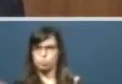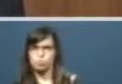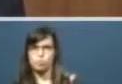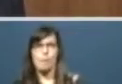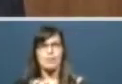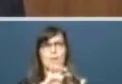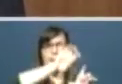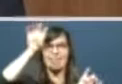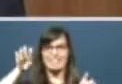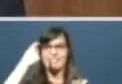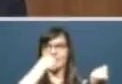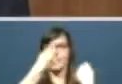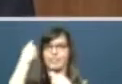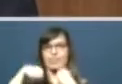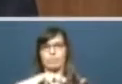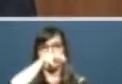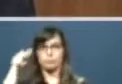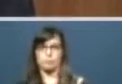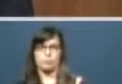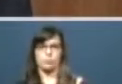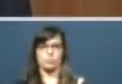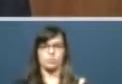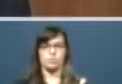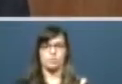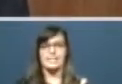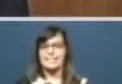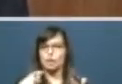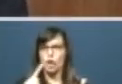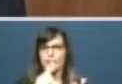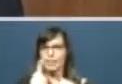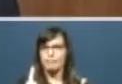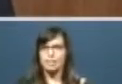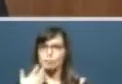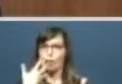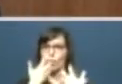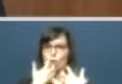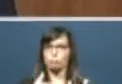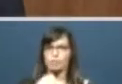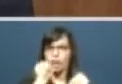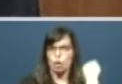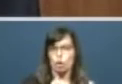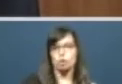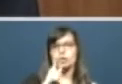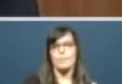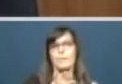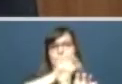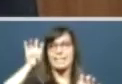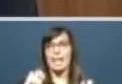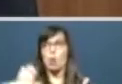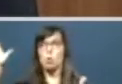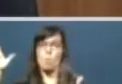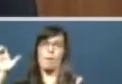en la línea de aumento del peso de las exportaciones de sectores distintos de la automoción y a países fuera de la zona euro